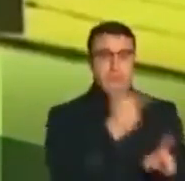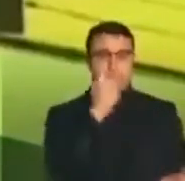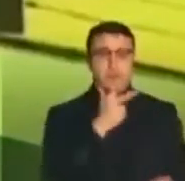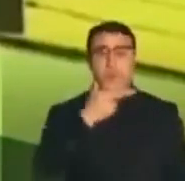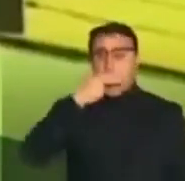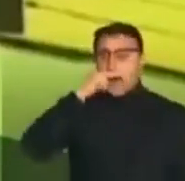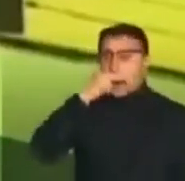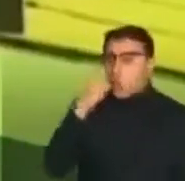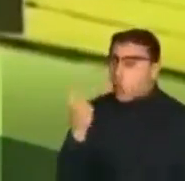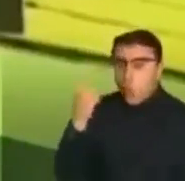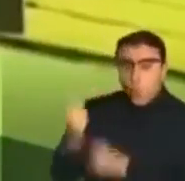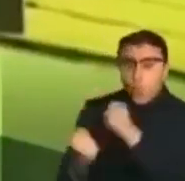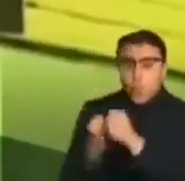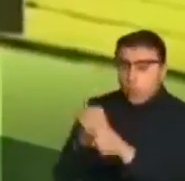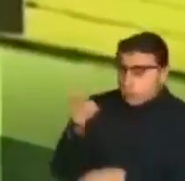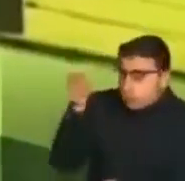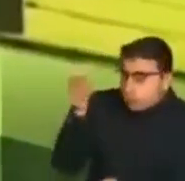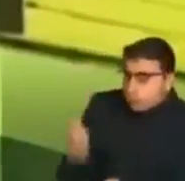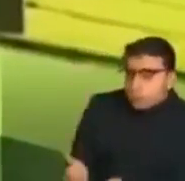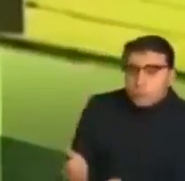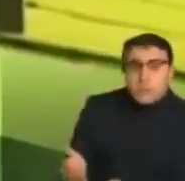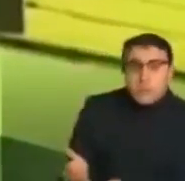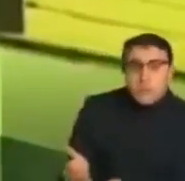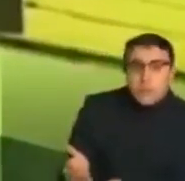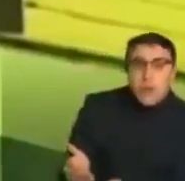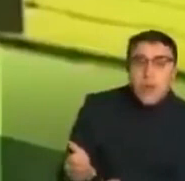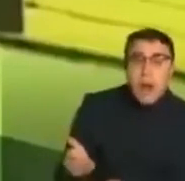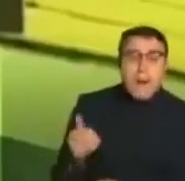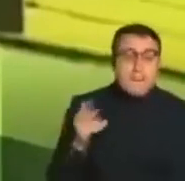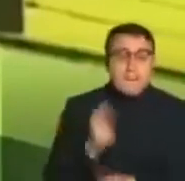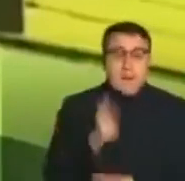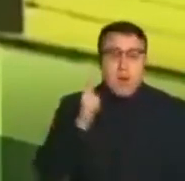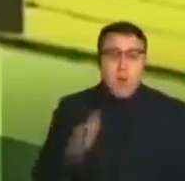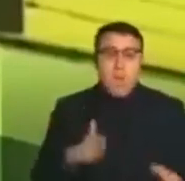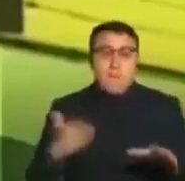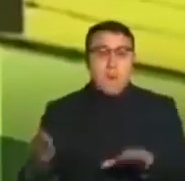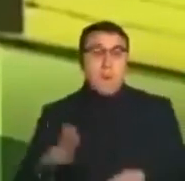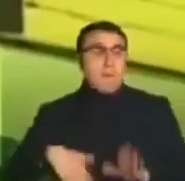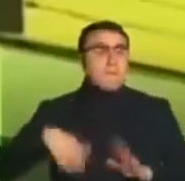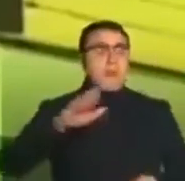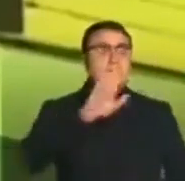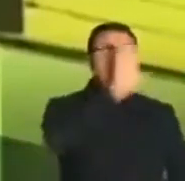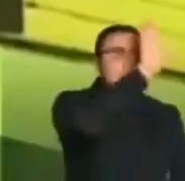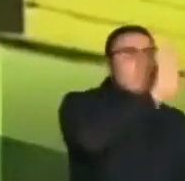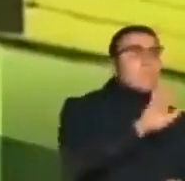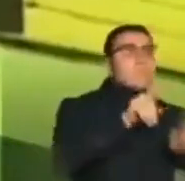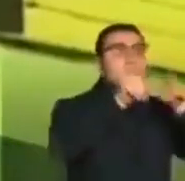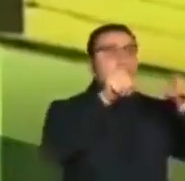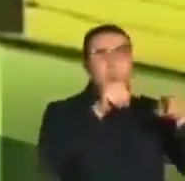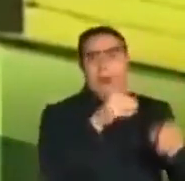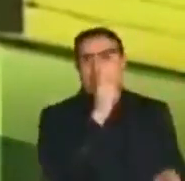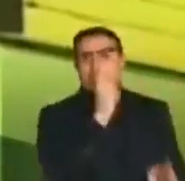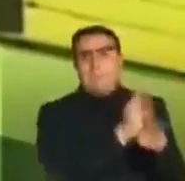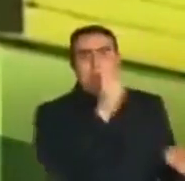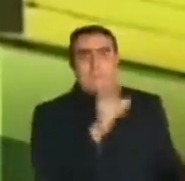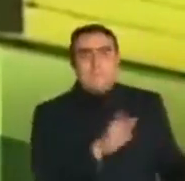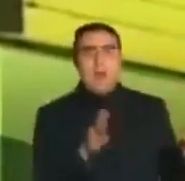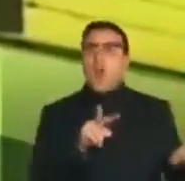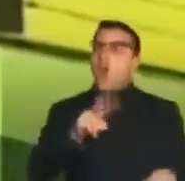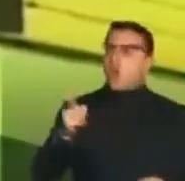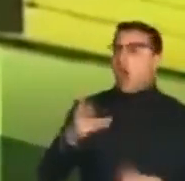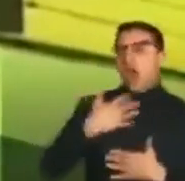es muchísimo más alta en tal departamento que en tal otro? Y tiene que